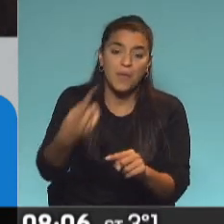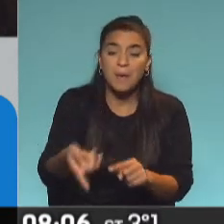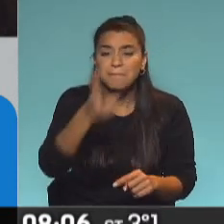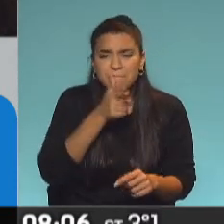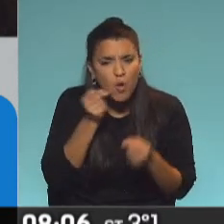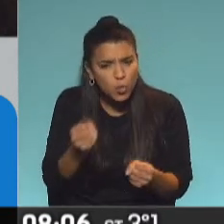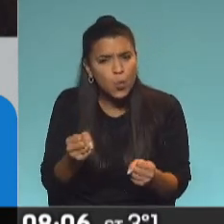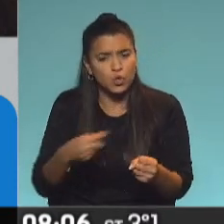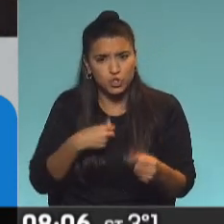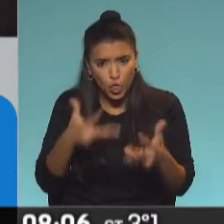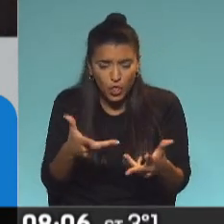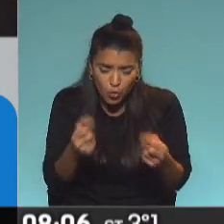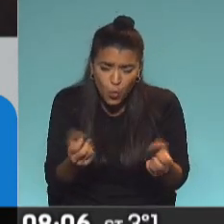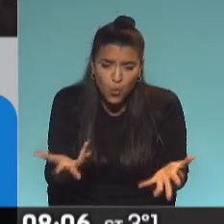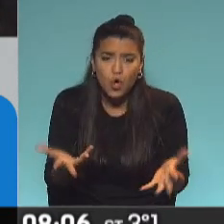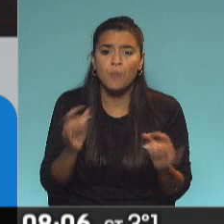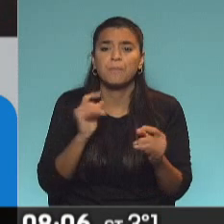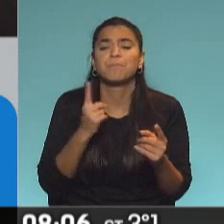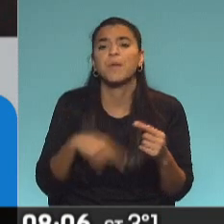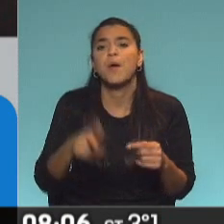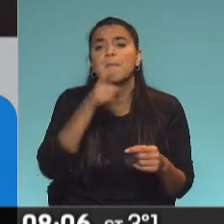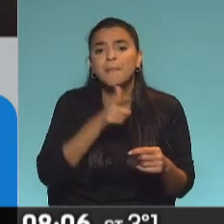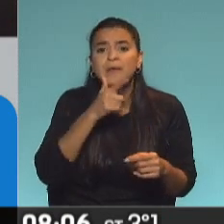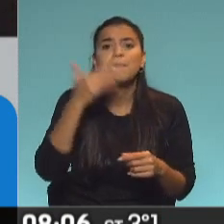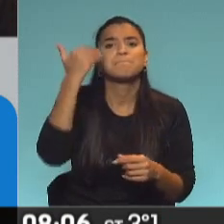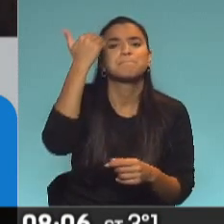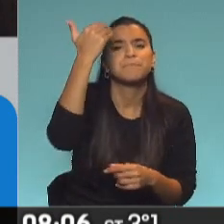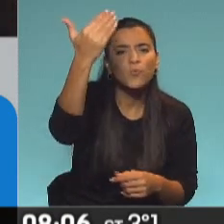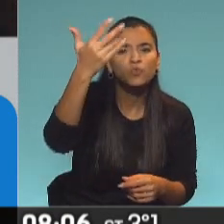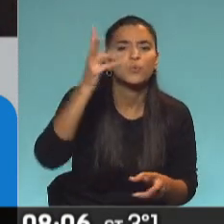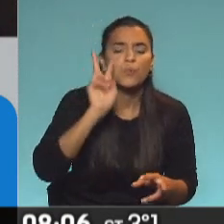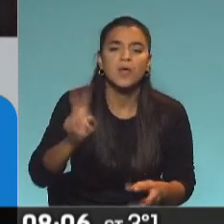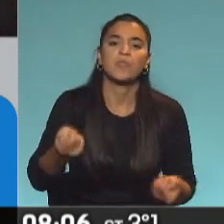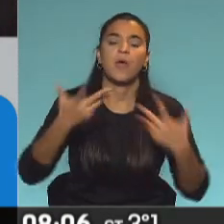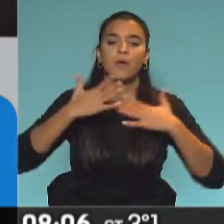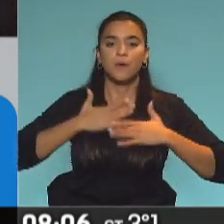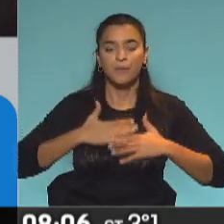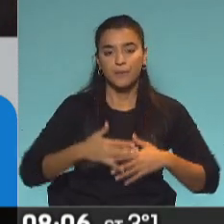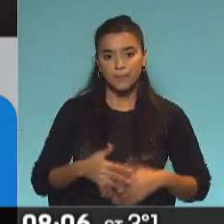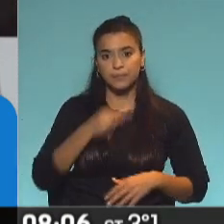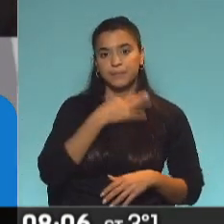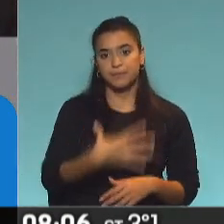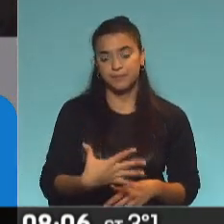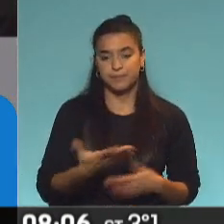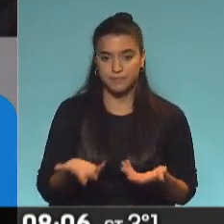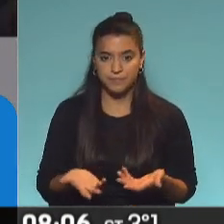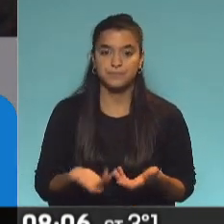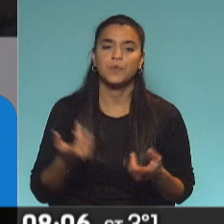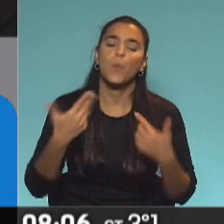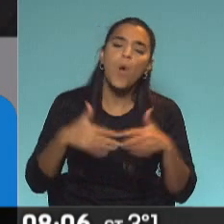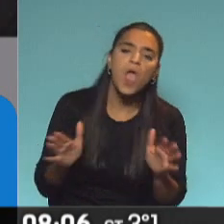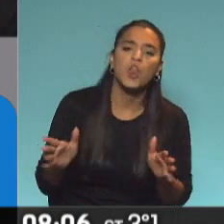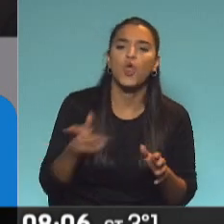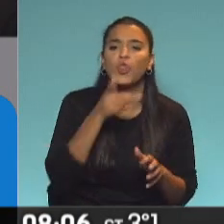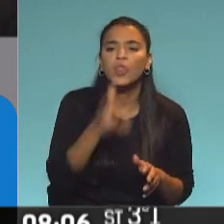parezca duro esto que estoy diciendo, me parece que tener una perspectiva nos alivia. Al contrario de que digan, bueno,